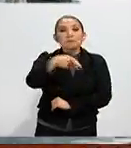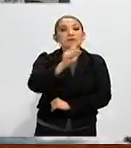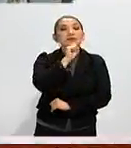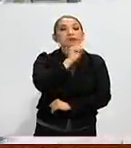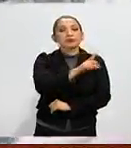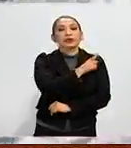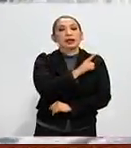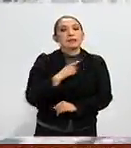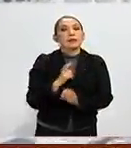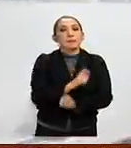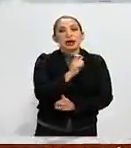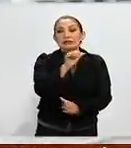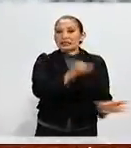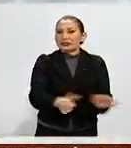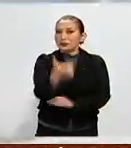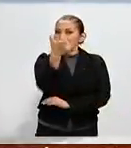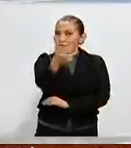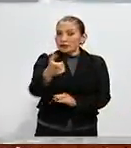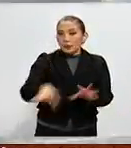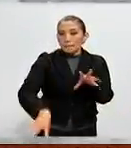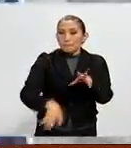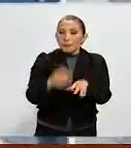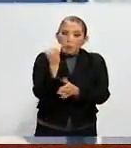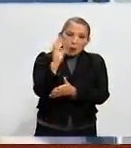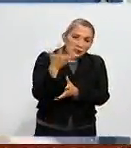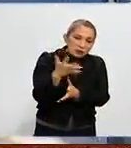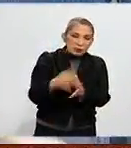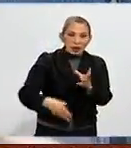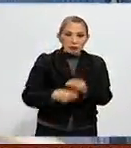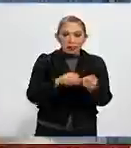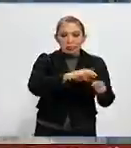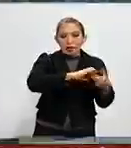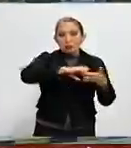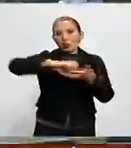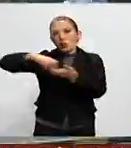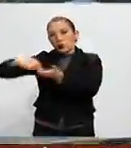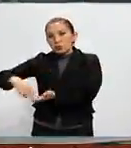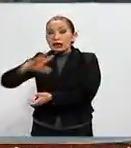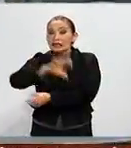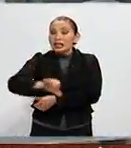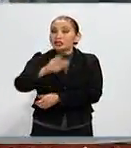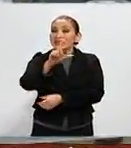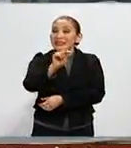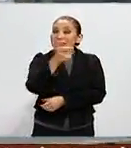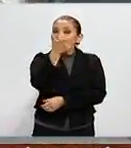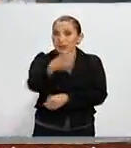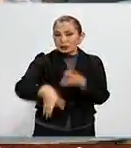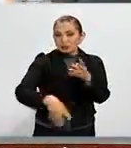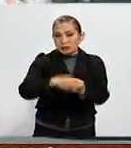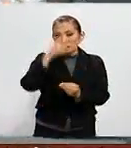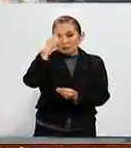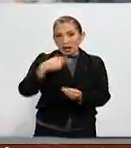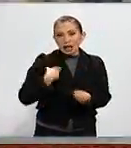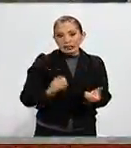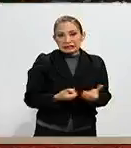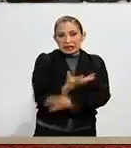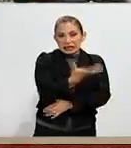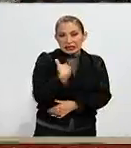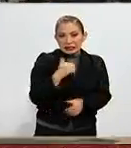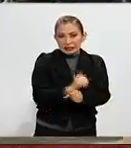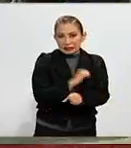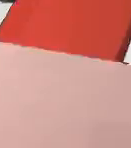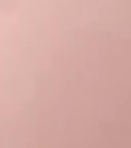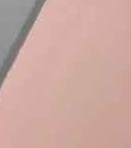también tendrá que pagar 600 pesos como mínimo de remolque y otros 570 pesos para sacar el vehículo del